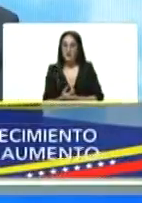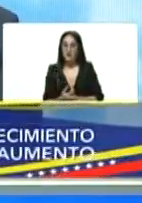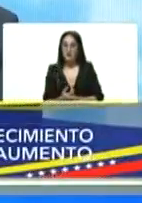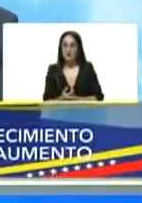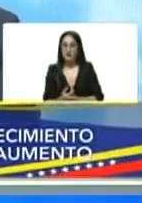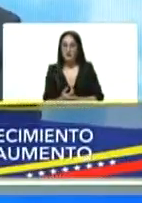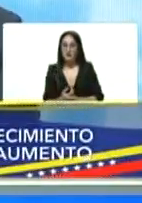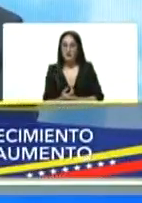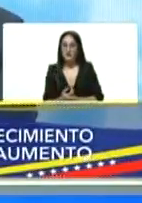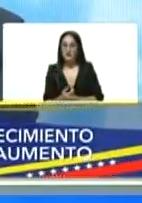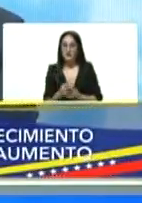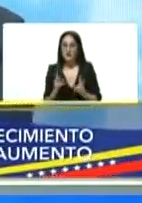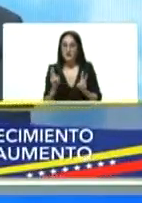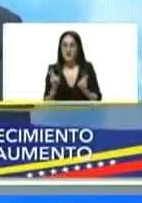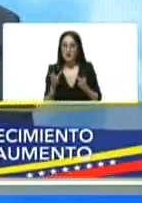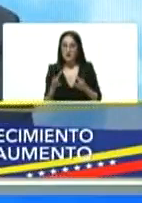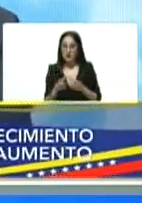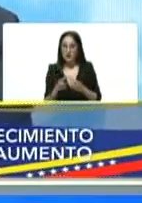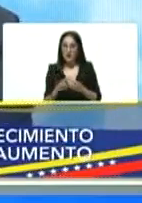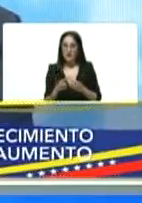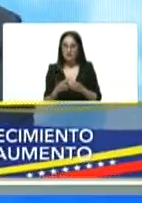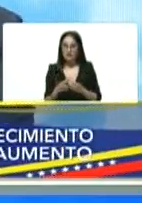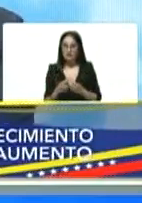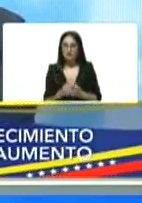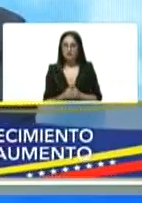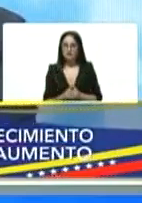los nuevos